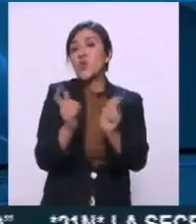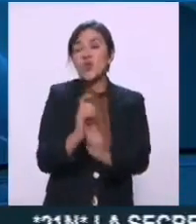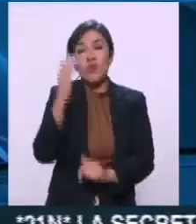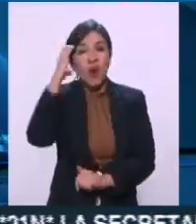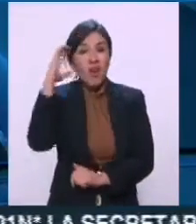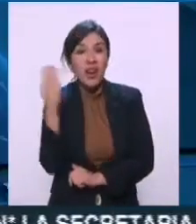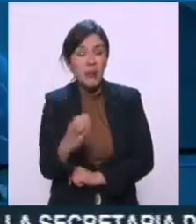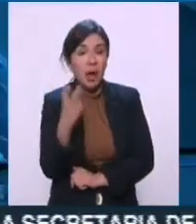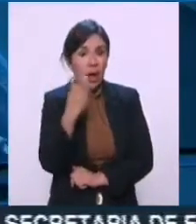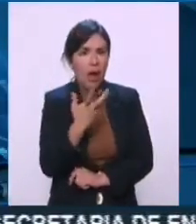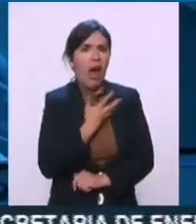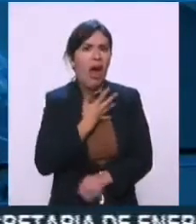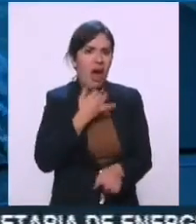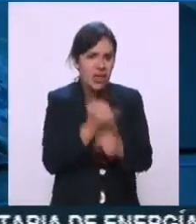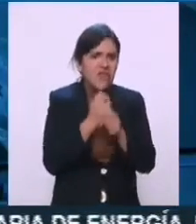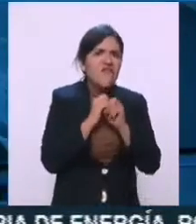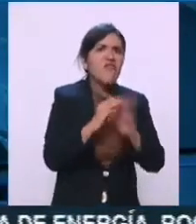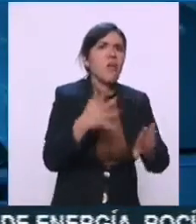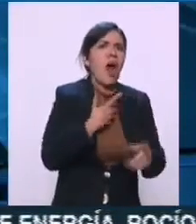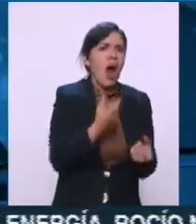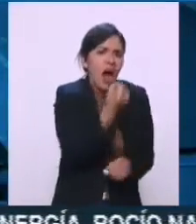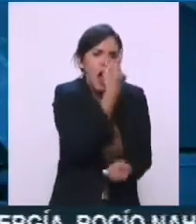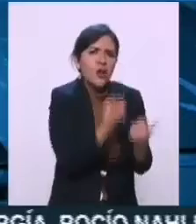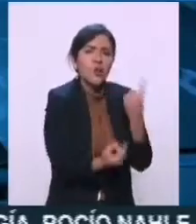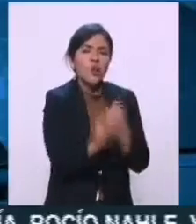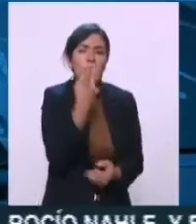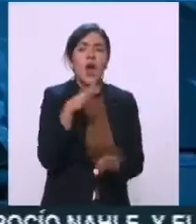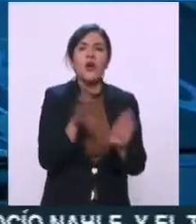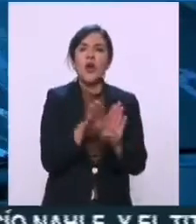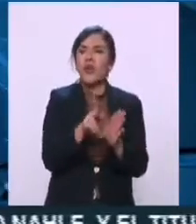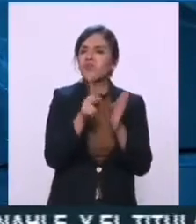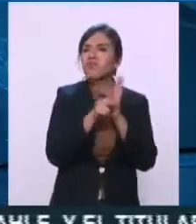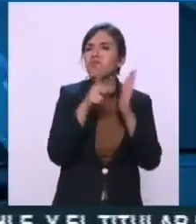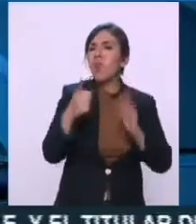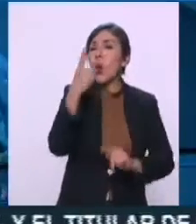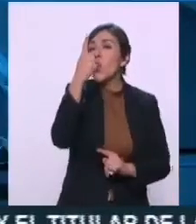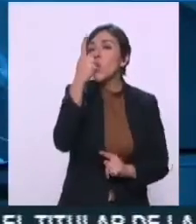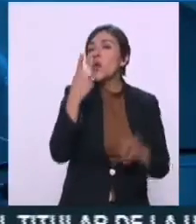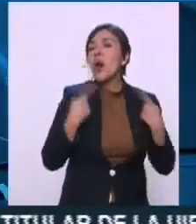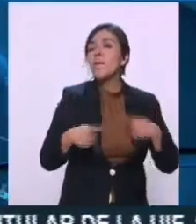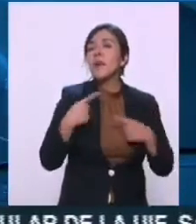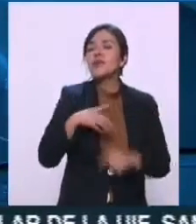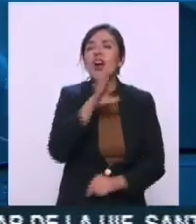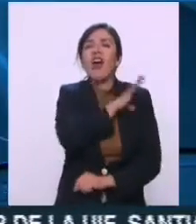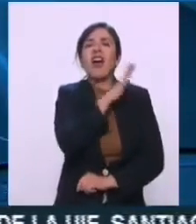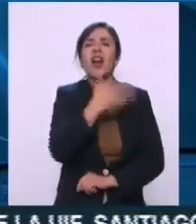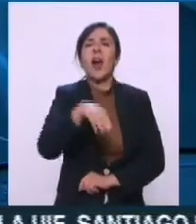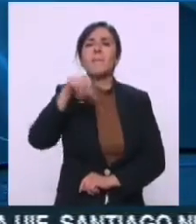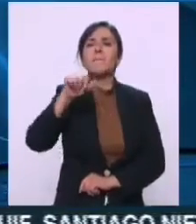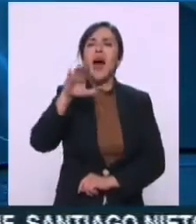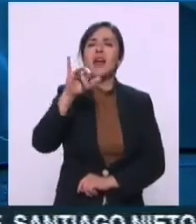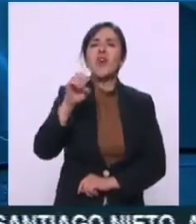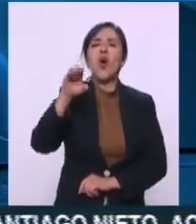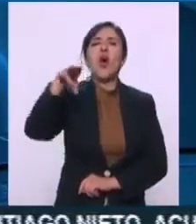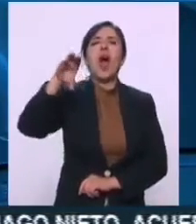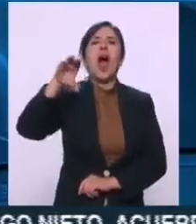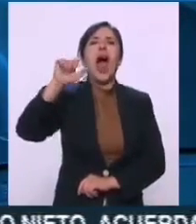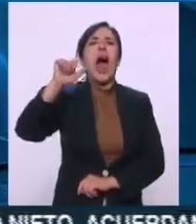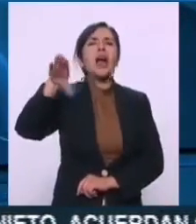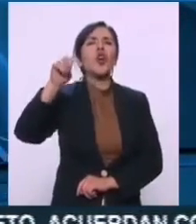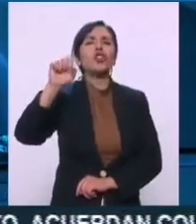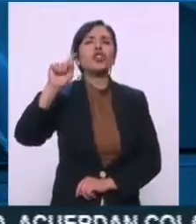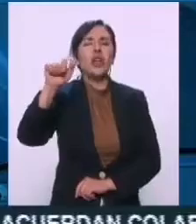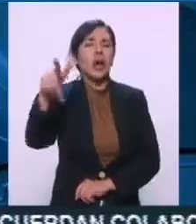Hay información periodística al respecto, con la intervención de un personaje que era el general Mario Arturo Acosta Chaparro,